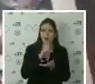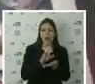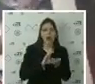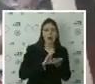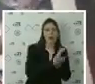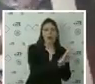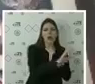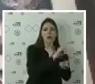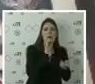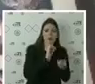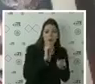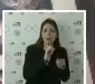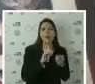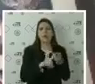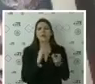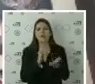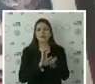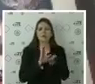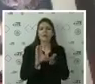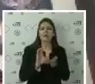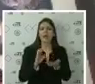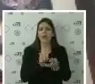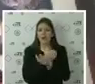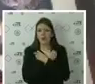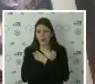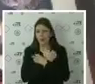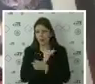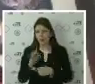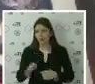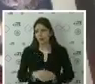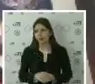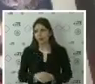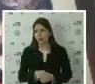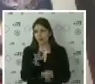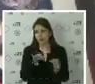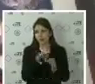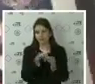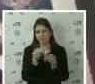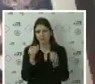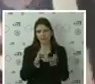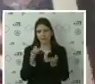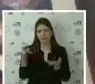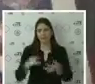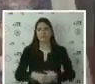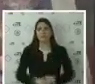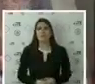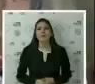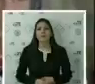como el género y la educación. Con eso concluyo. Muchas gracias.